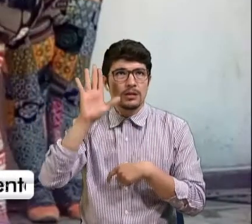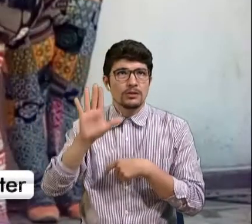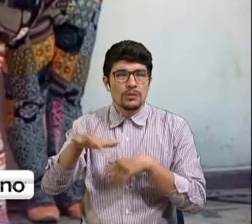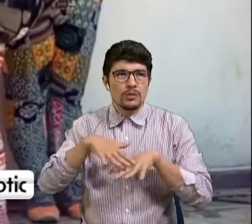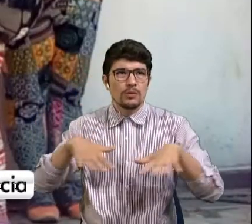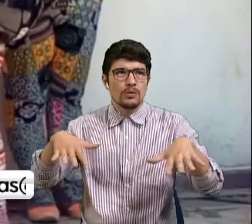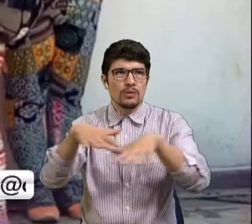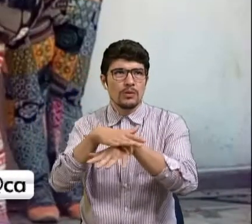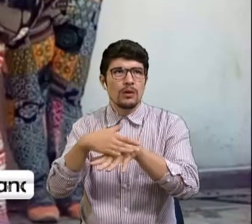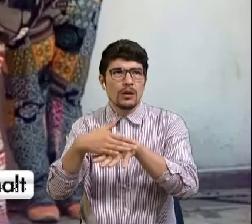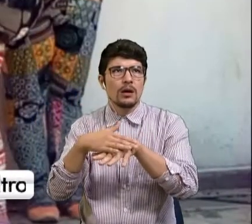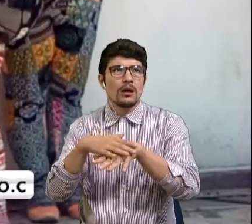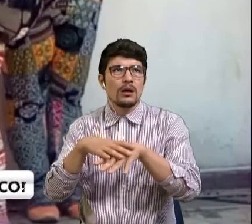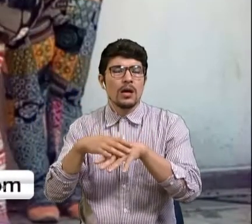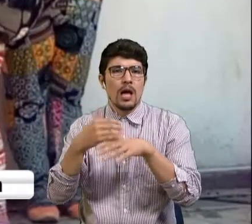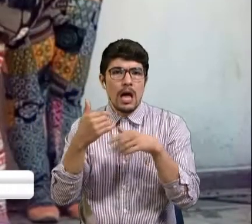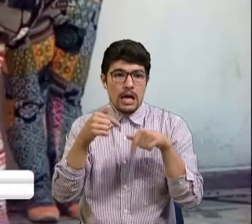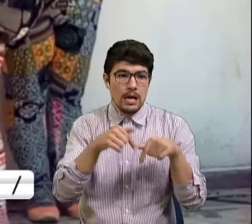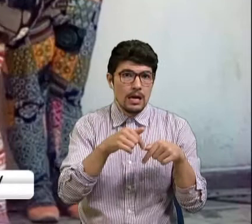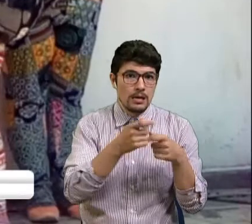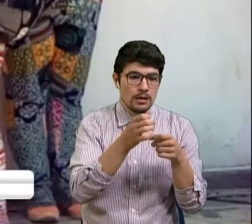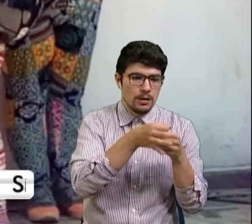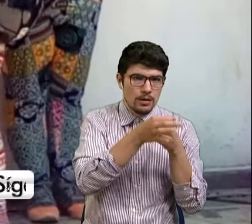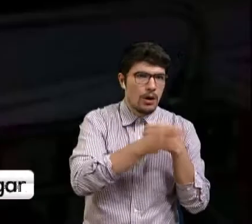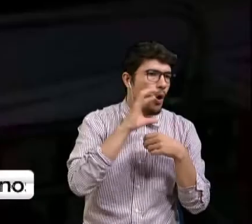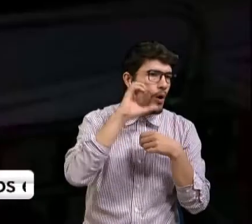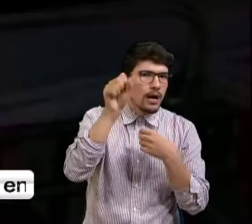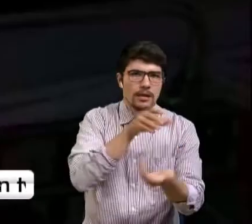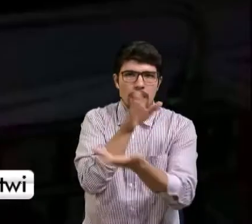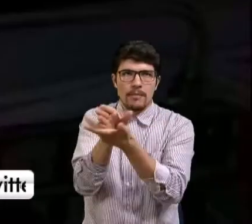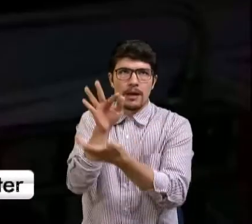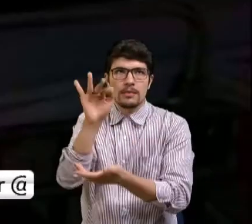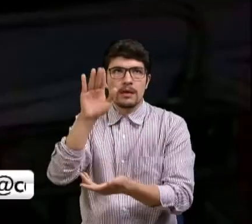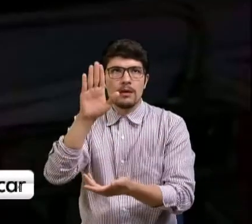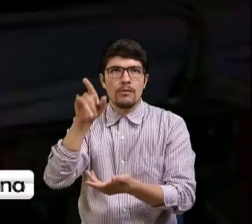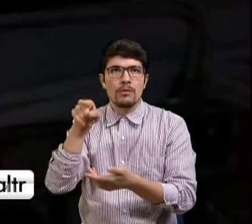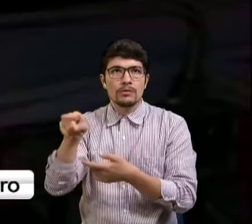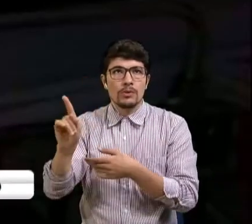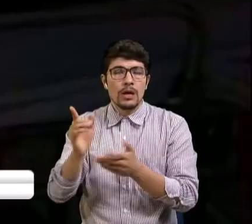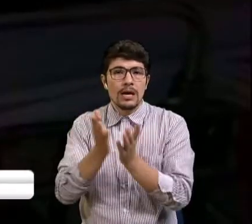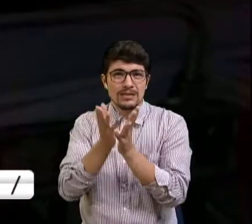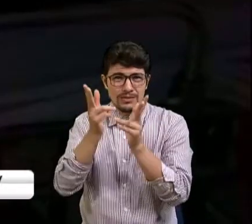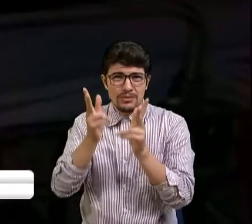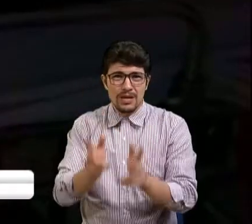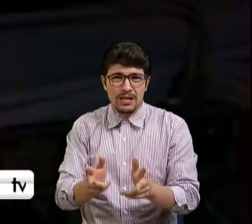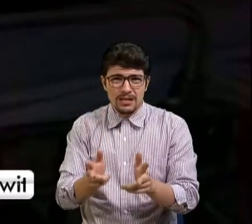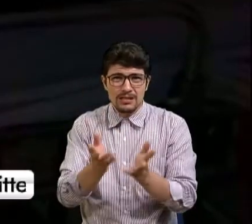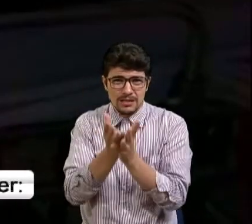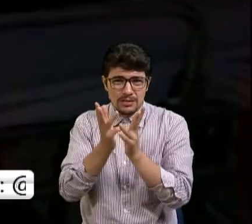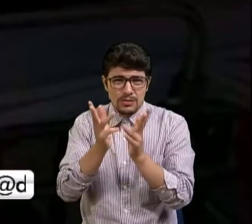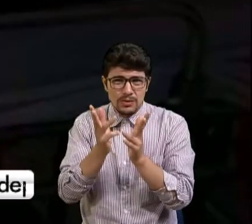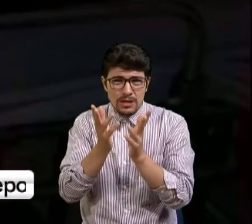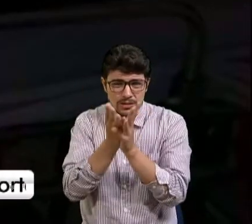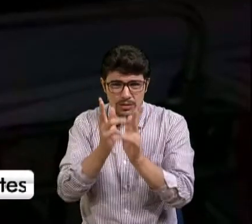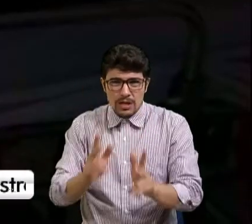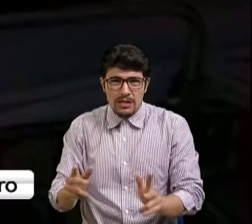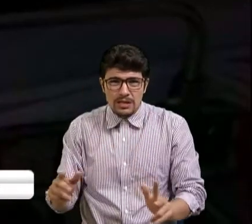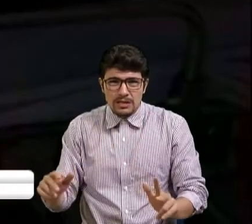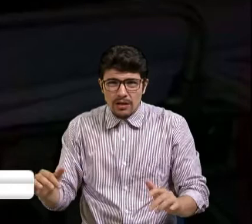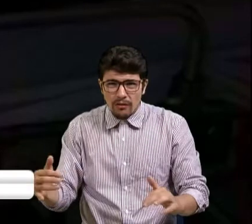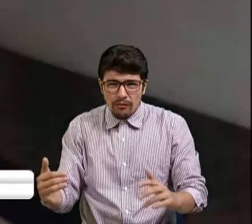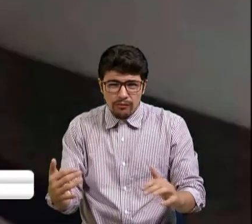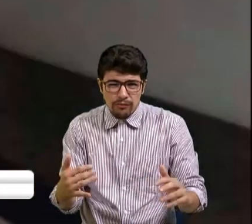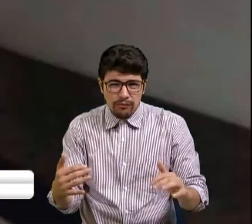corredor vial que comunica a Ocaña con Tibú. Los estudiantes que recibieron los gases lacrimógenos presentaron náuseas y vómitos